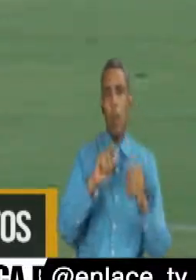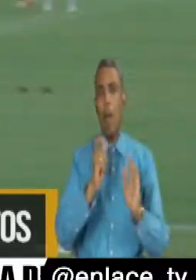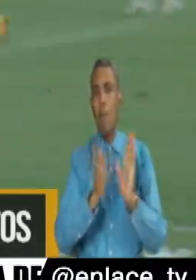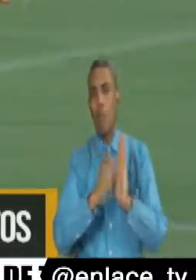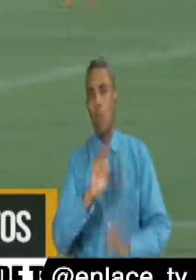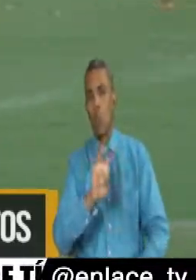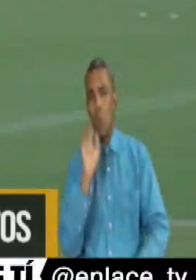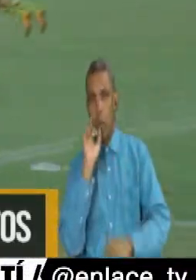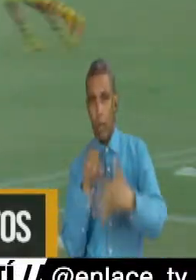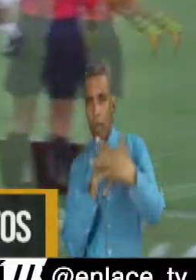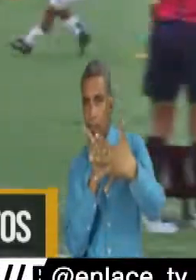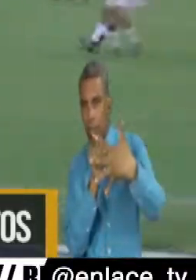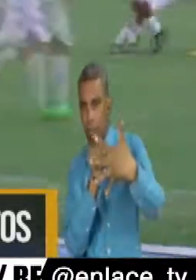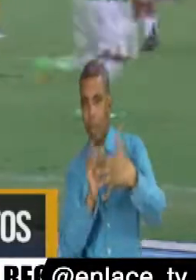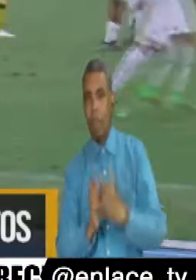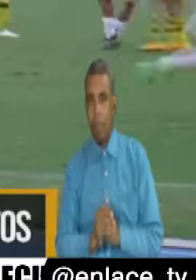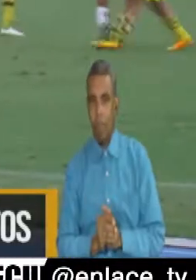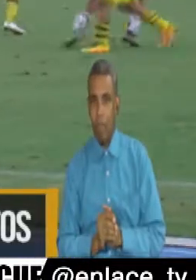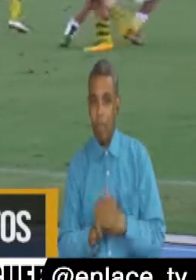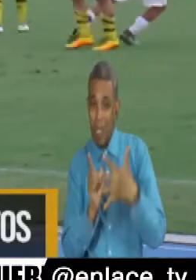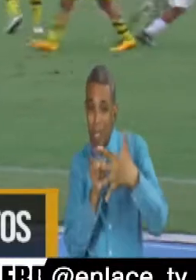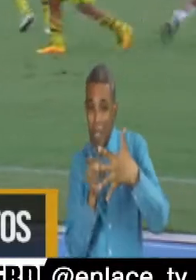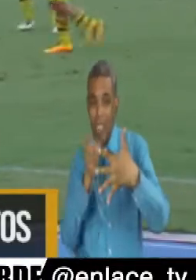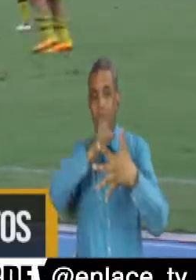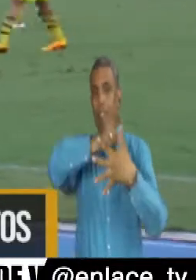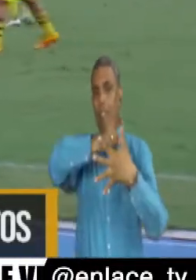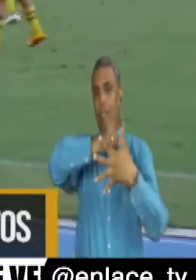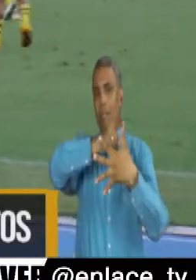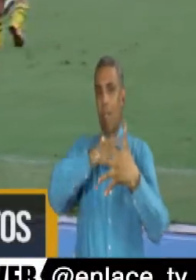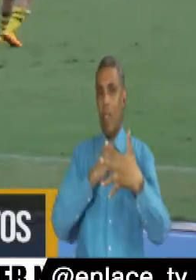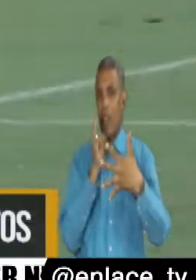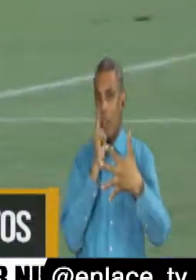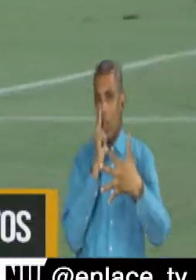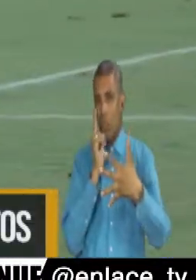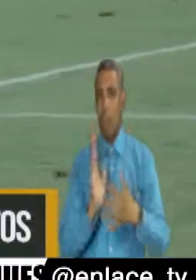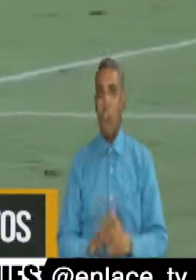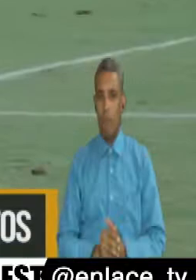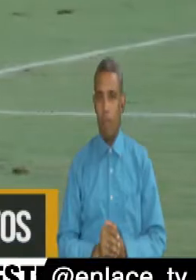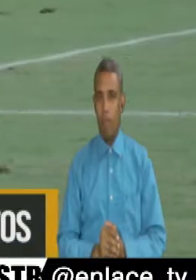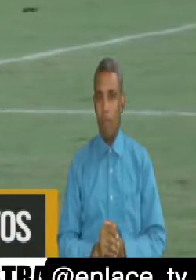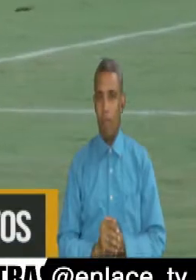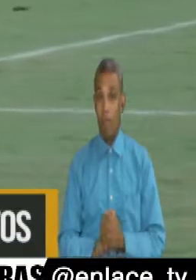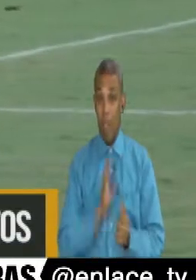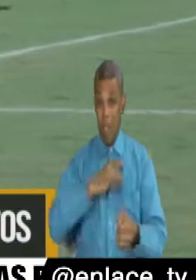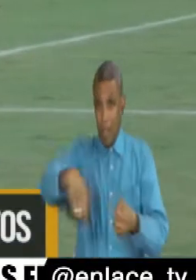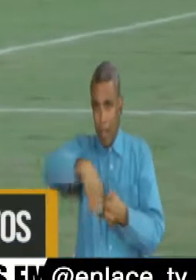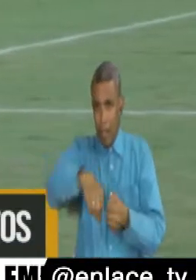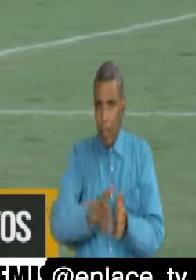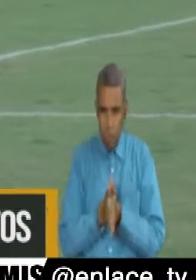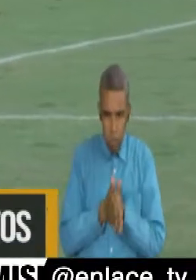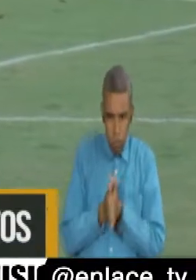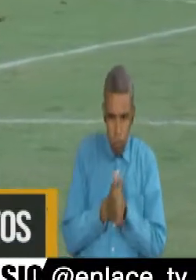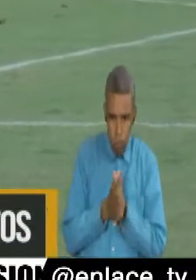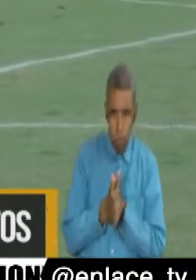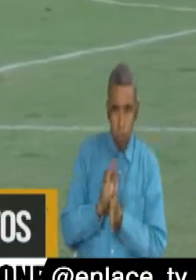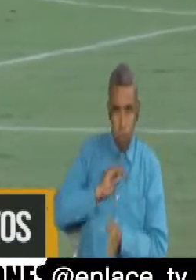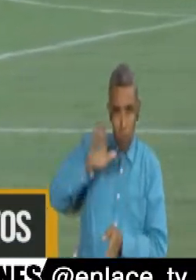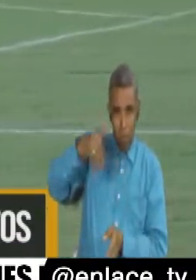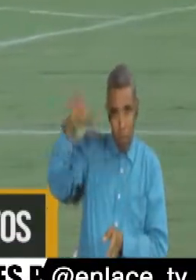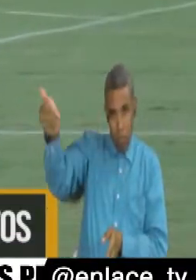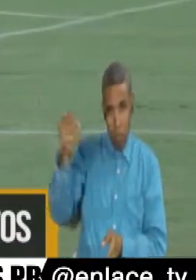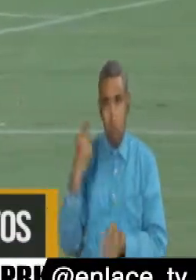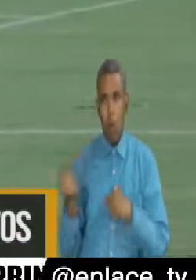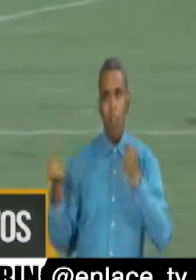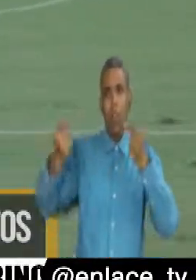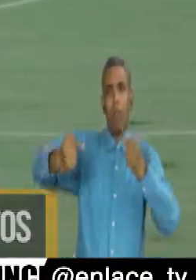el segundo lugar, a solo 1 punto del líder, que es Atlético Nacional. El equipo barranqueño se prepara para su próximo encuentro, en